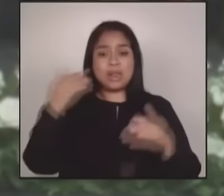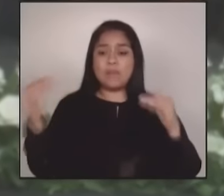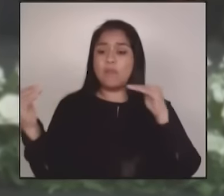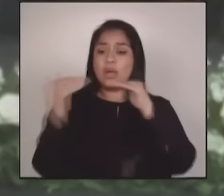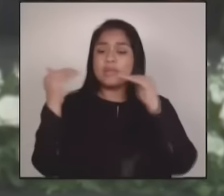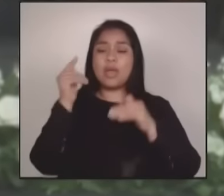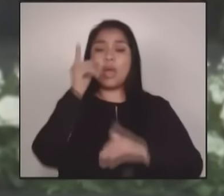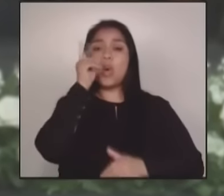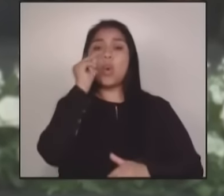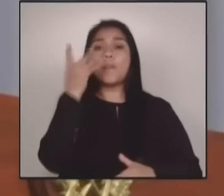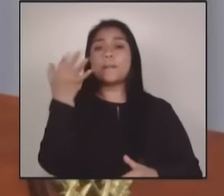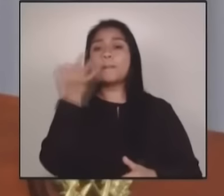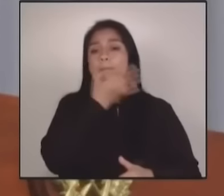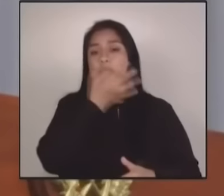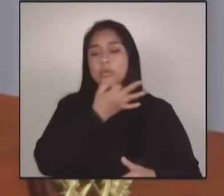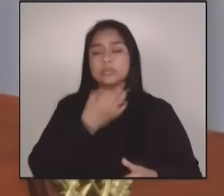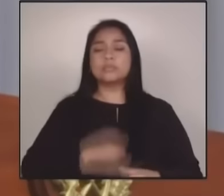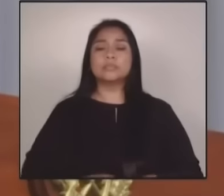y mujeres.